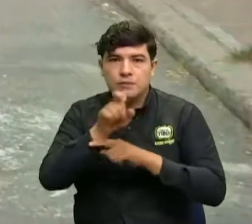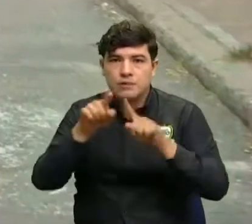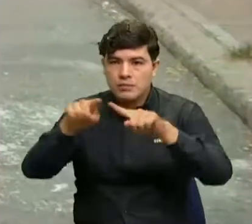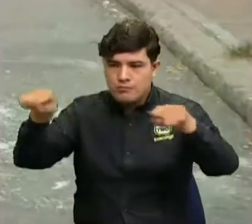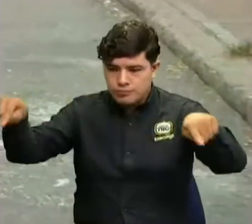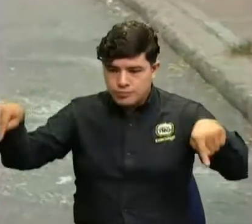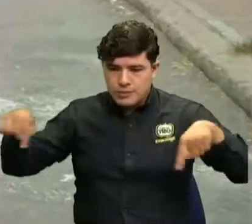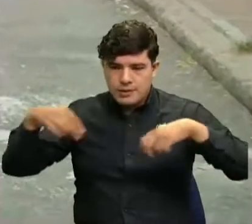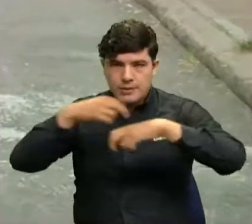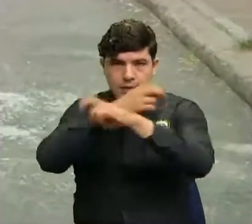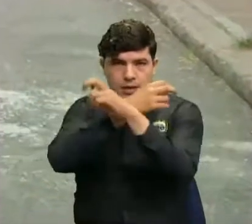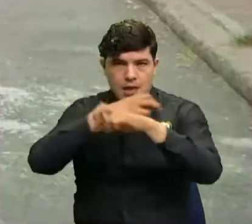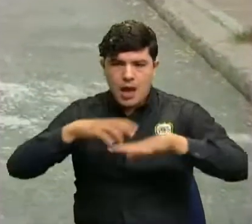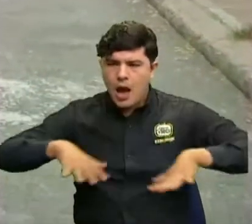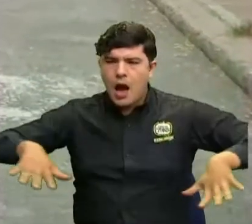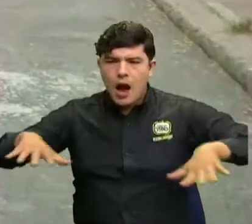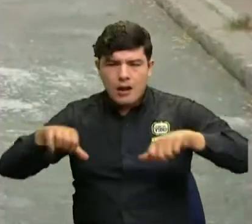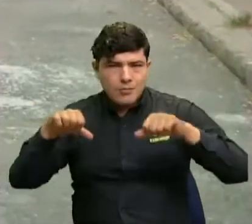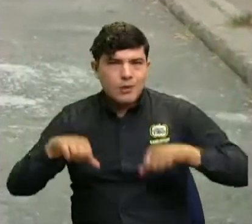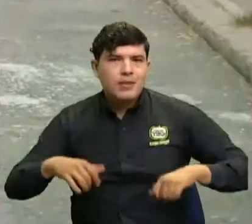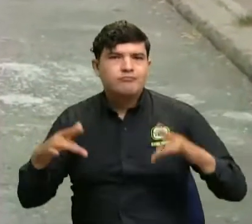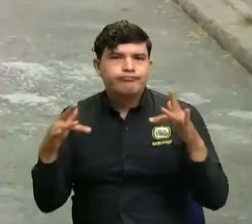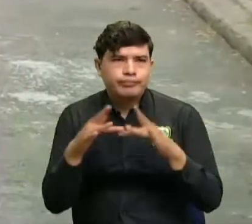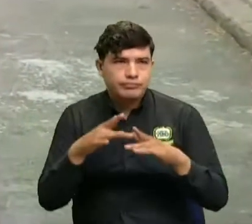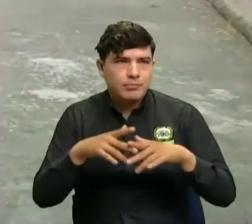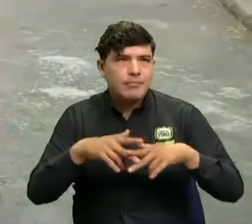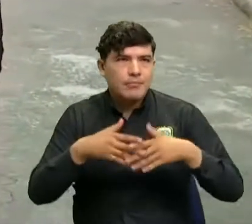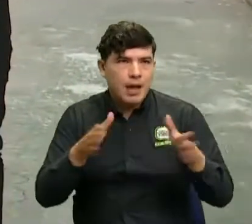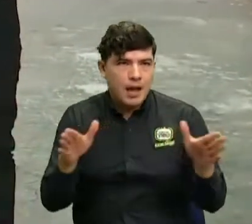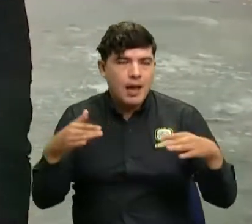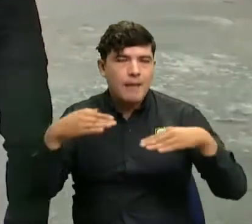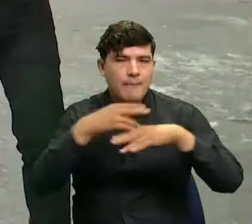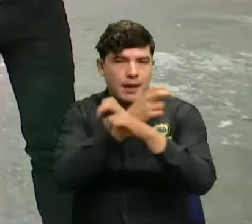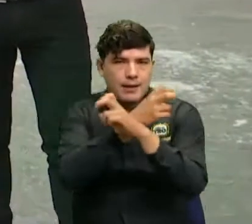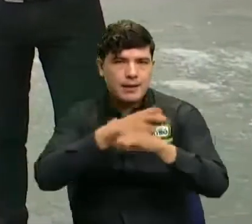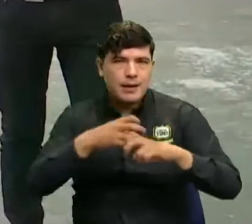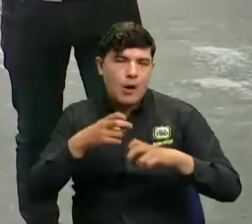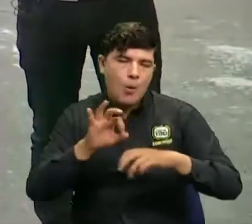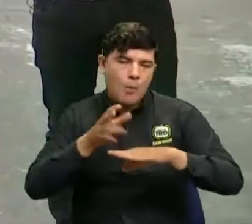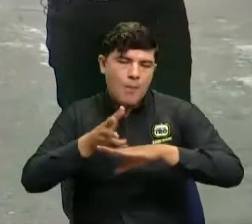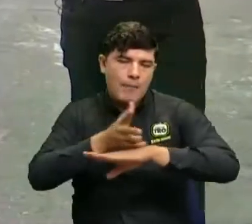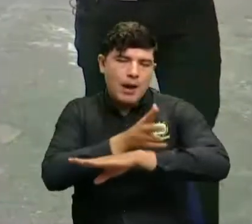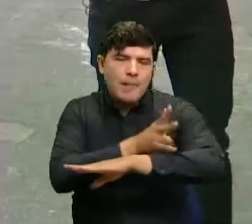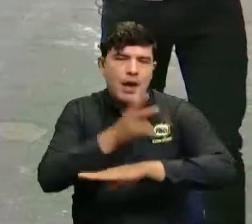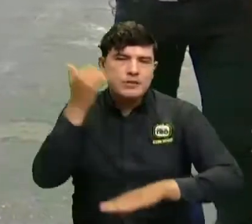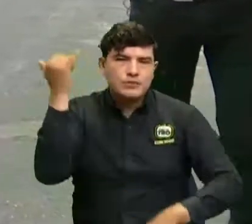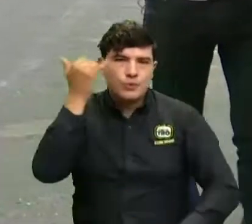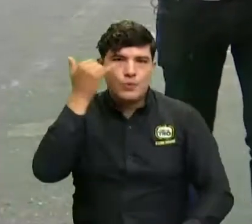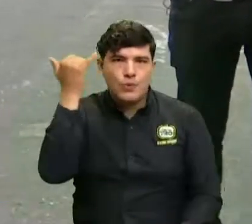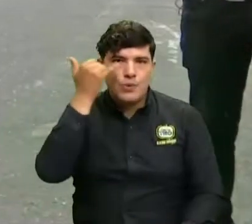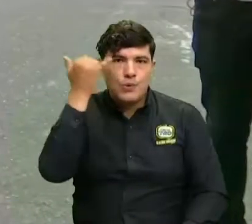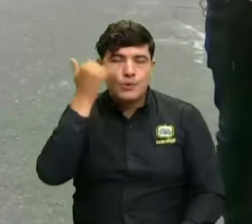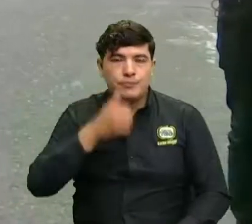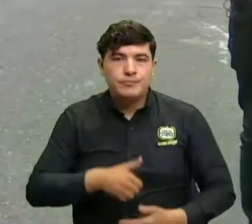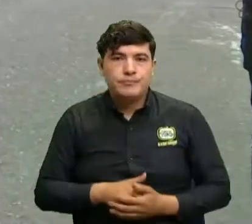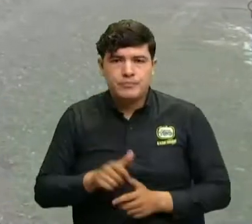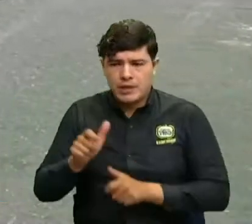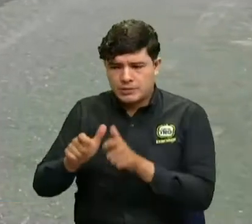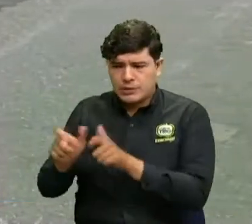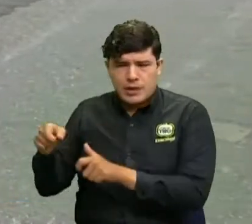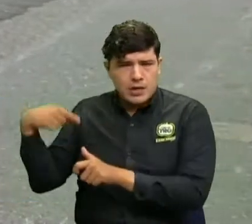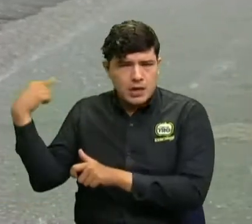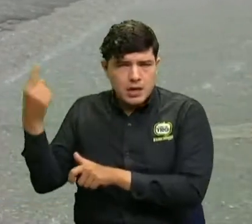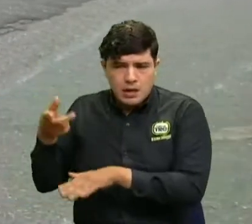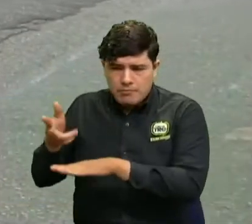parque permite esa implementación de zonas azules. Aquí acostumbran los conductores a parquear sus vehículos